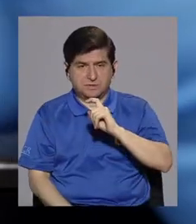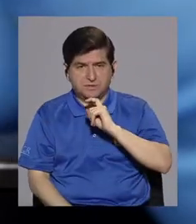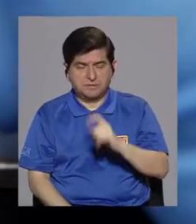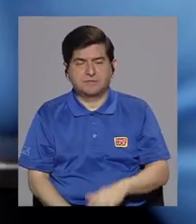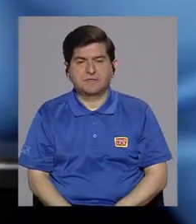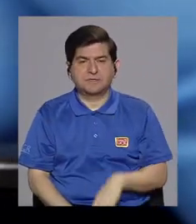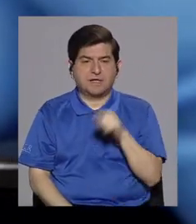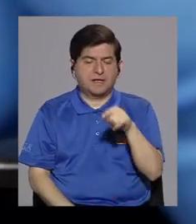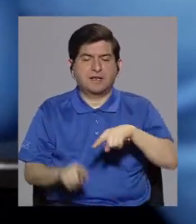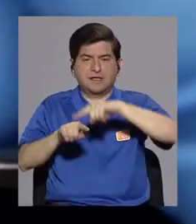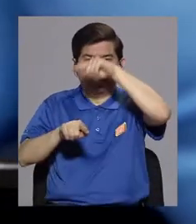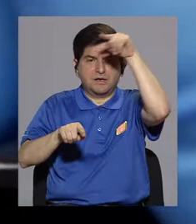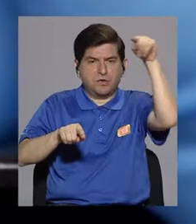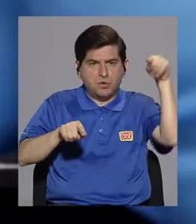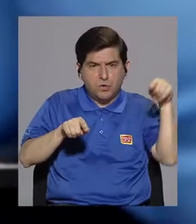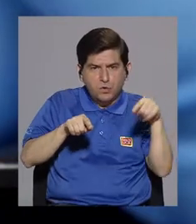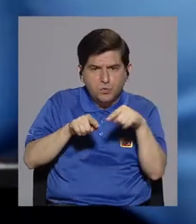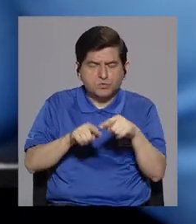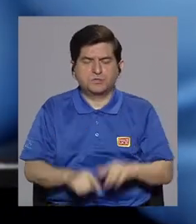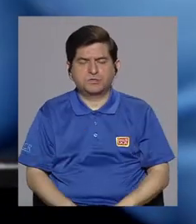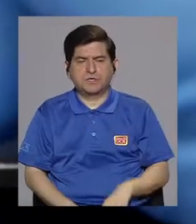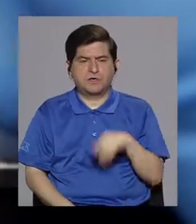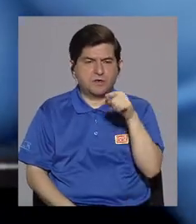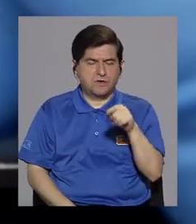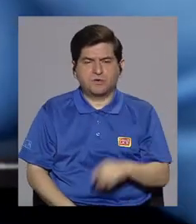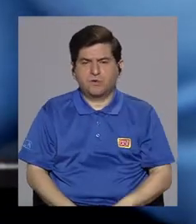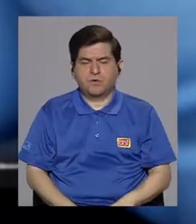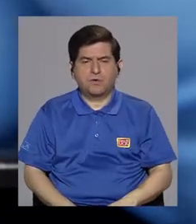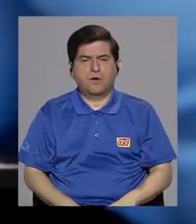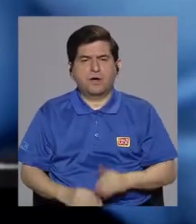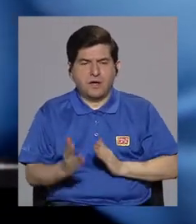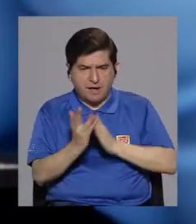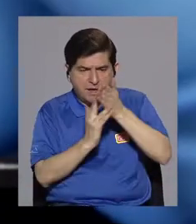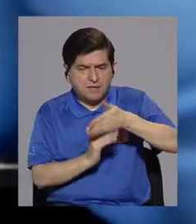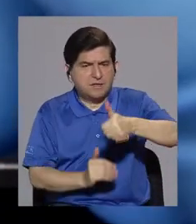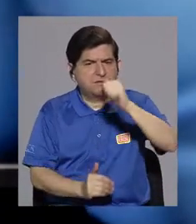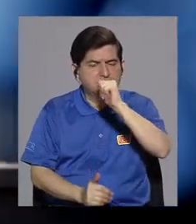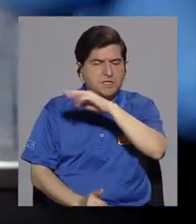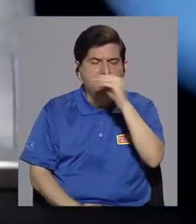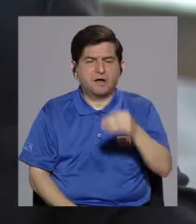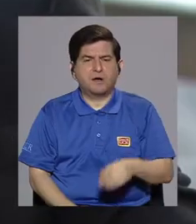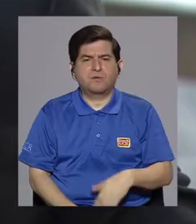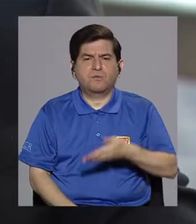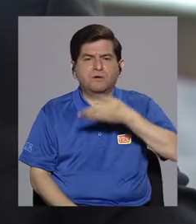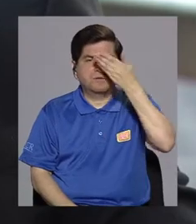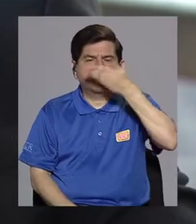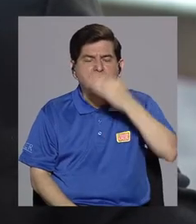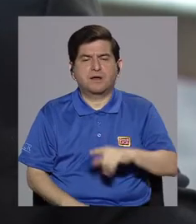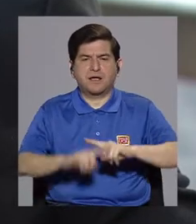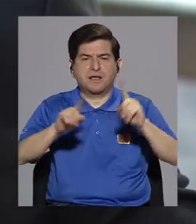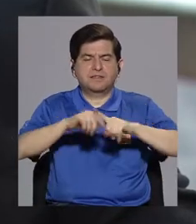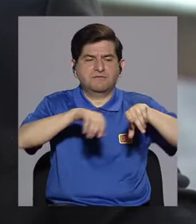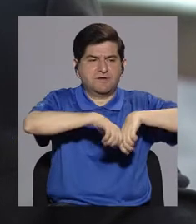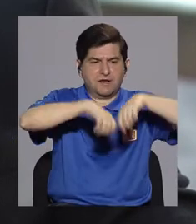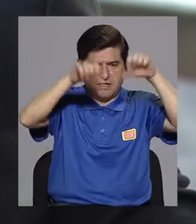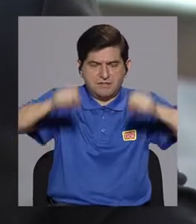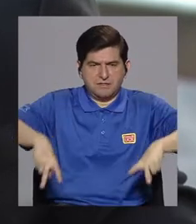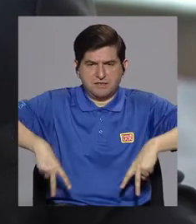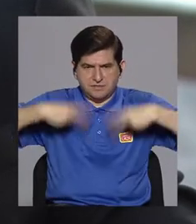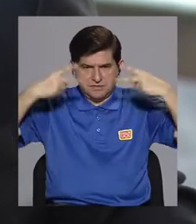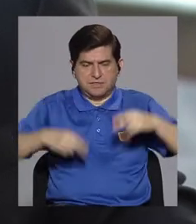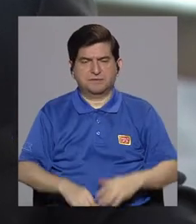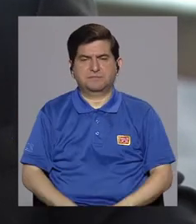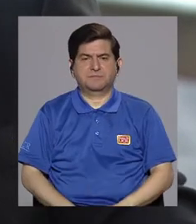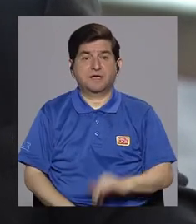metálicos, forma ciclos a partir de su desplazamiento por el agua o el aire, de un ecosistema a otro ecosistema. Uh-huh.